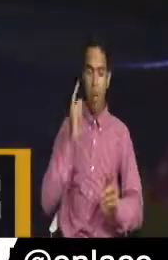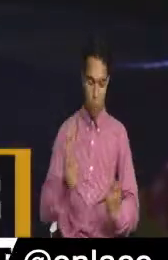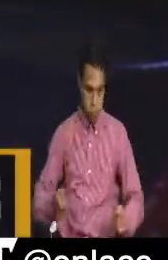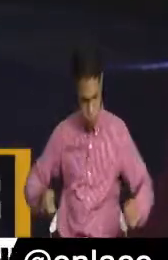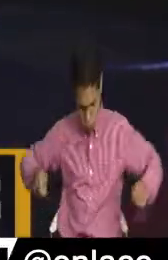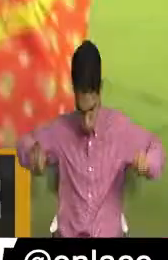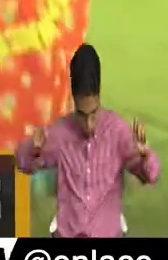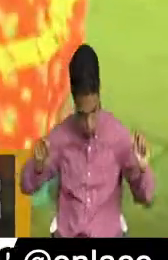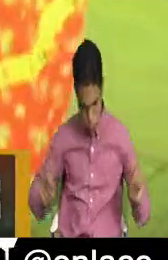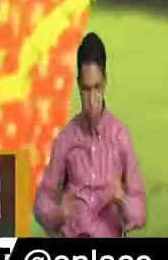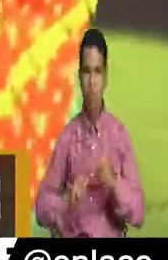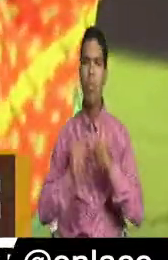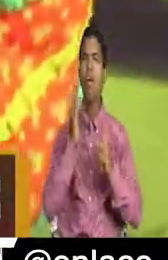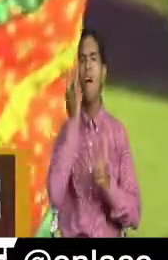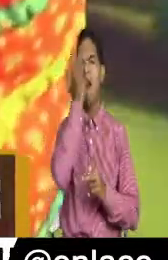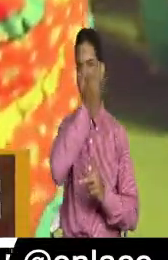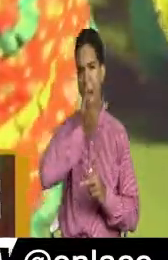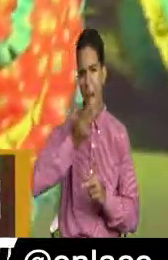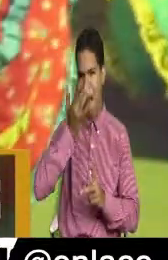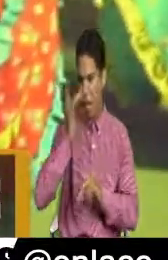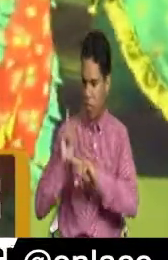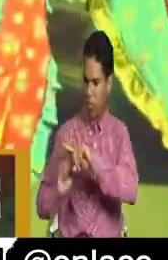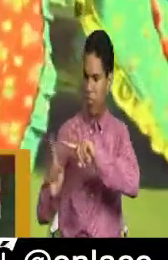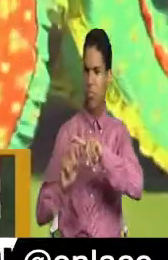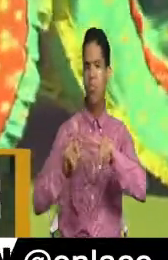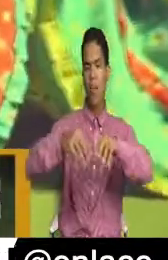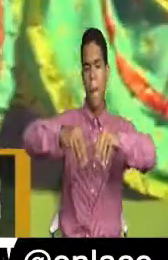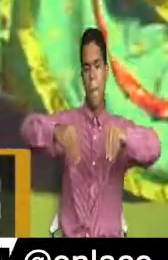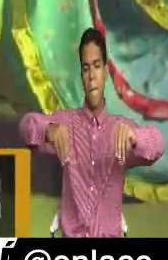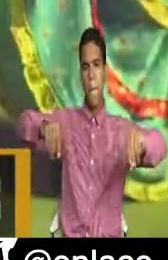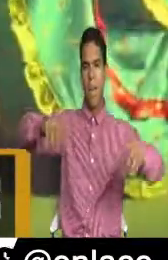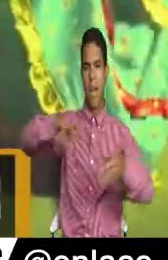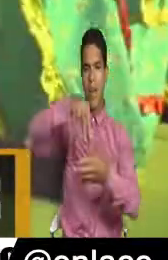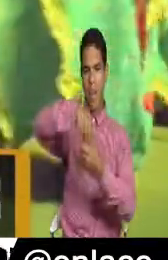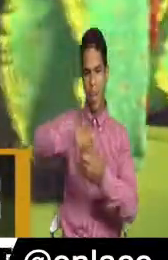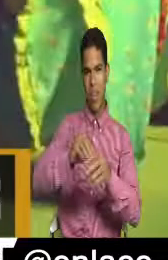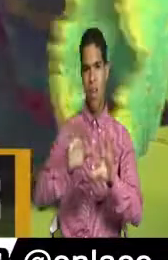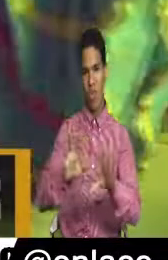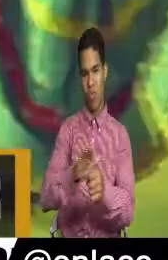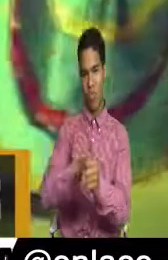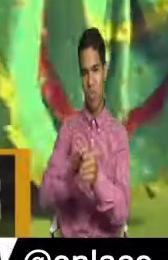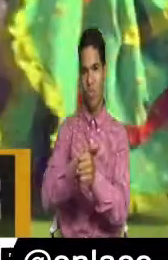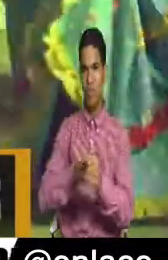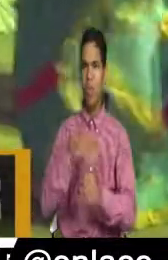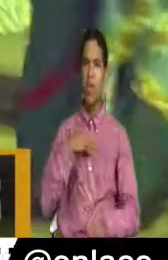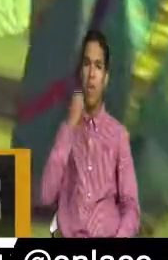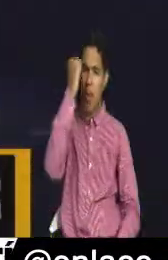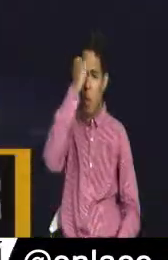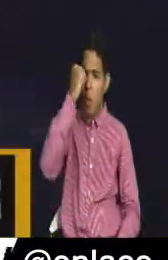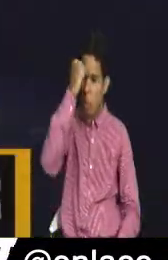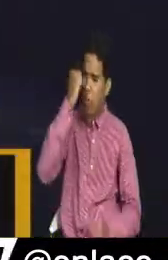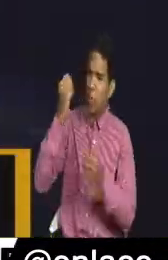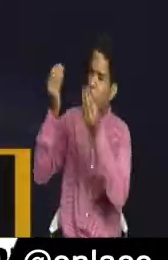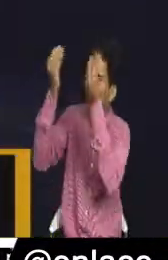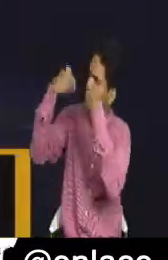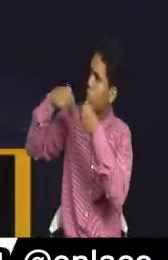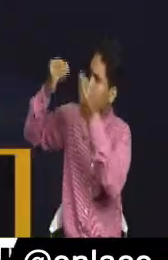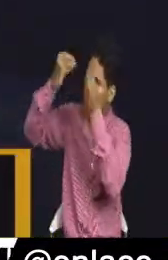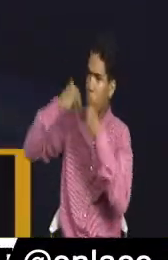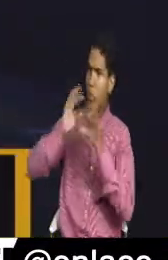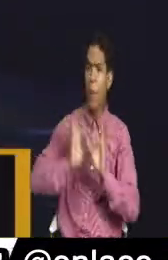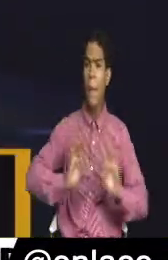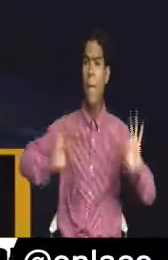afro también hemos ganado. Son del barrio Arenal, guiados por su profesora que les ha inculcado la importancia de la danza. Las necesidades de